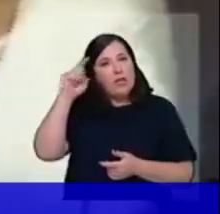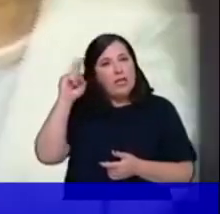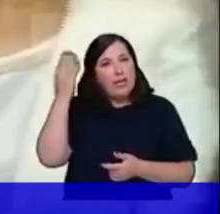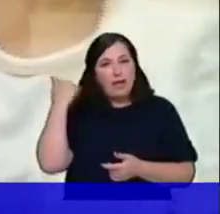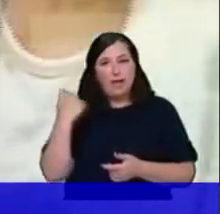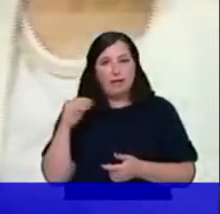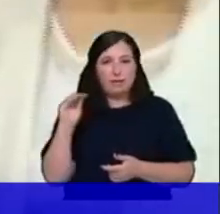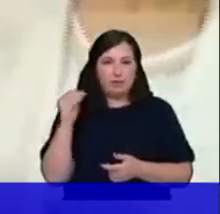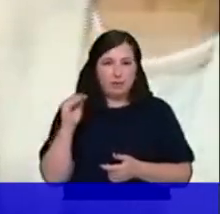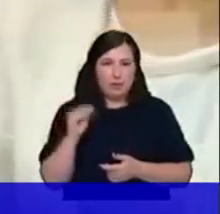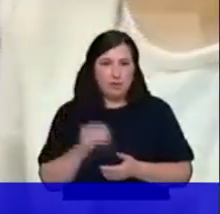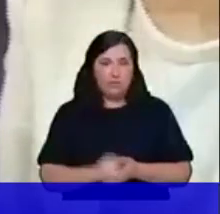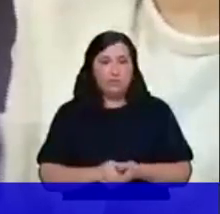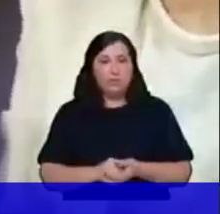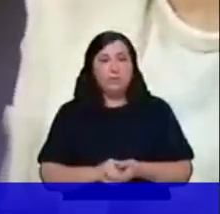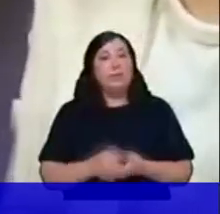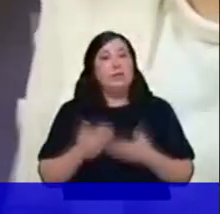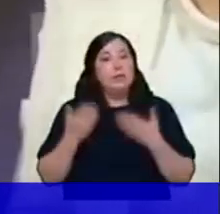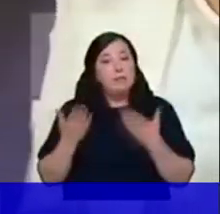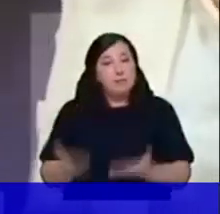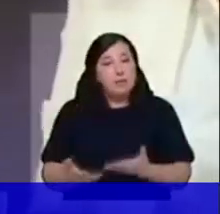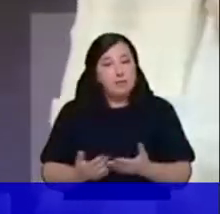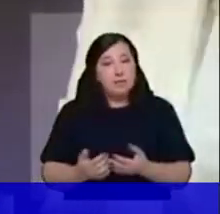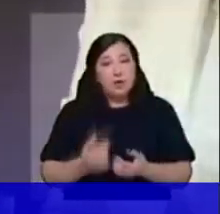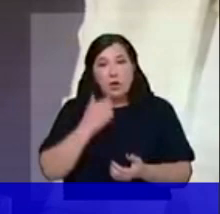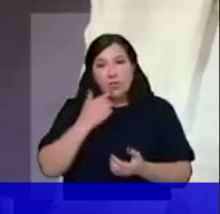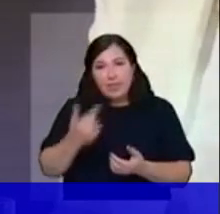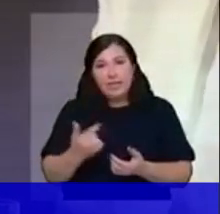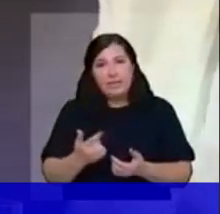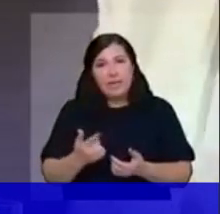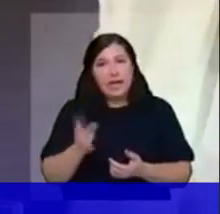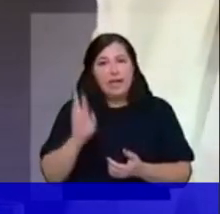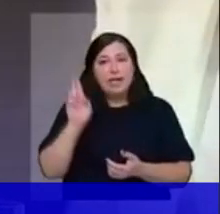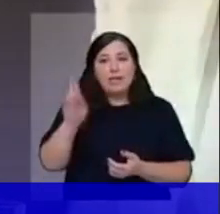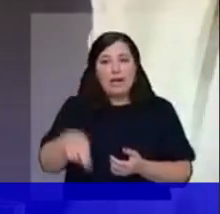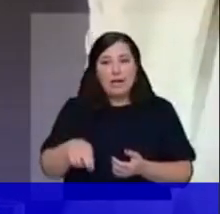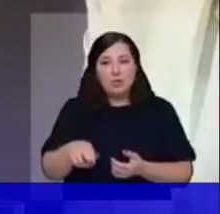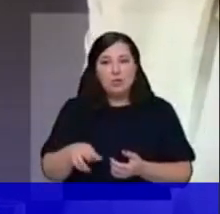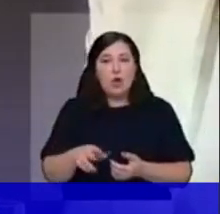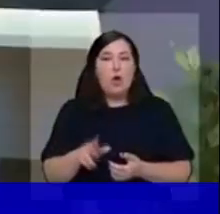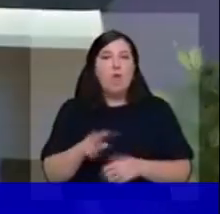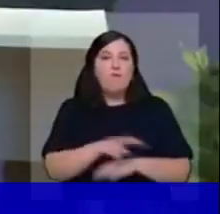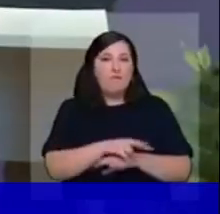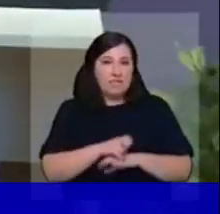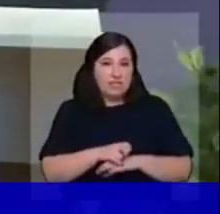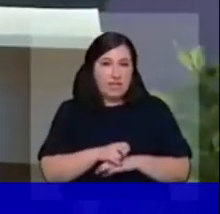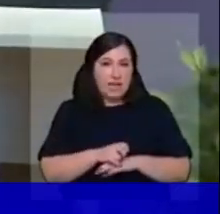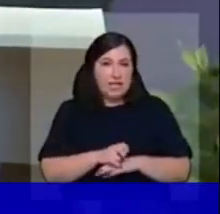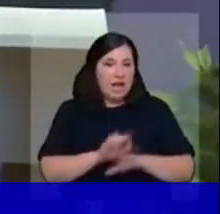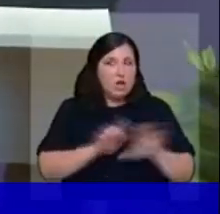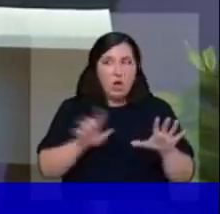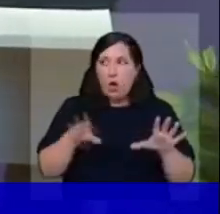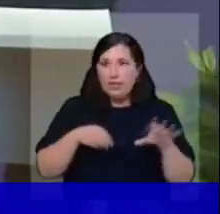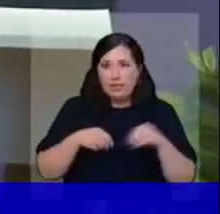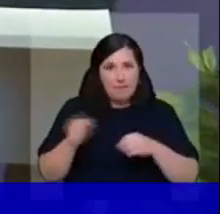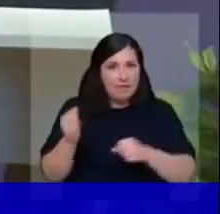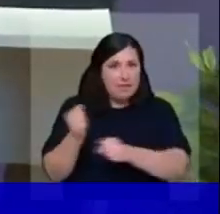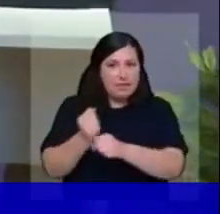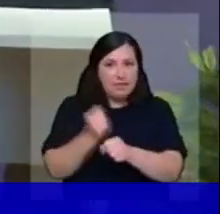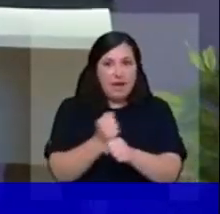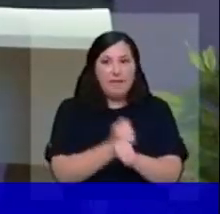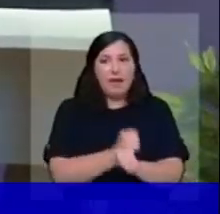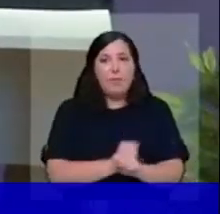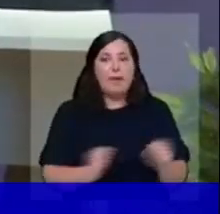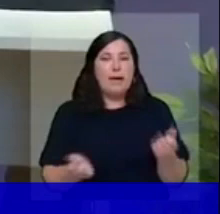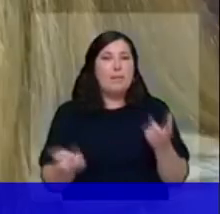juventud. Esa es otra de las razones, agrega, por las cuales renunció a Fiscalía y dejó de lado ofertas laborales para incorporarse a la